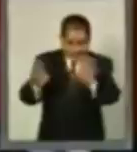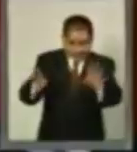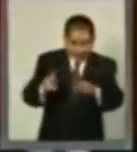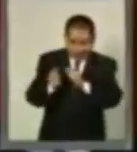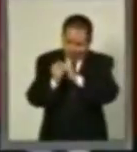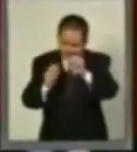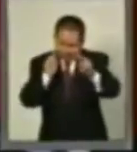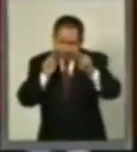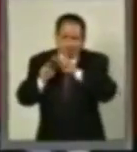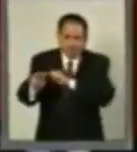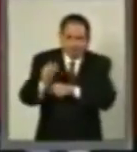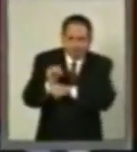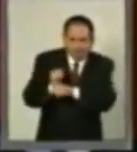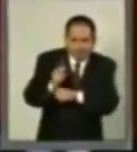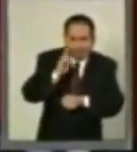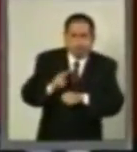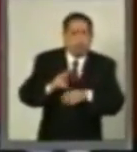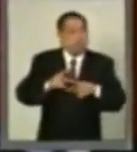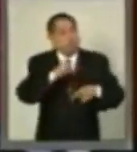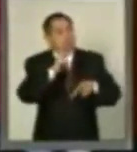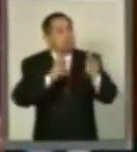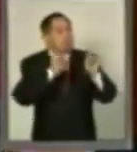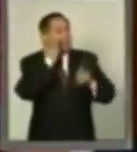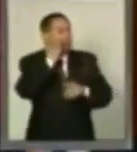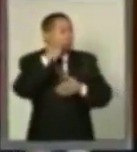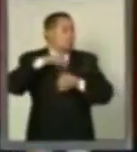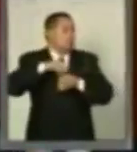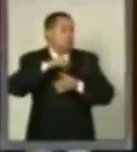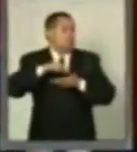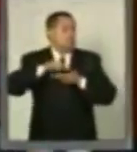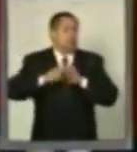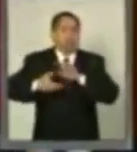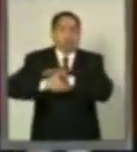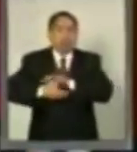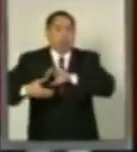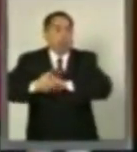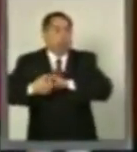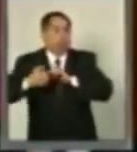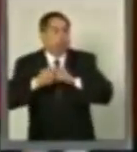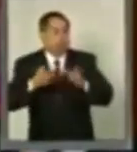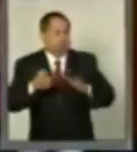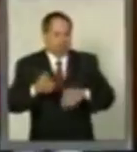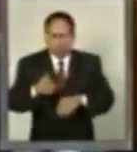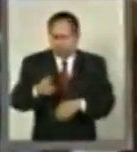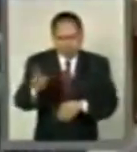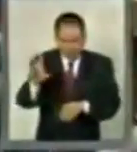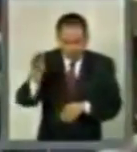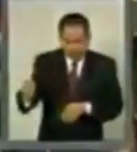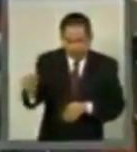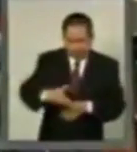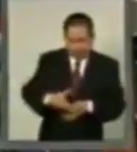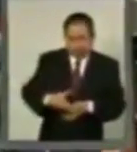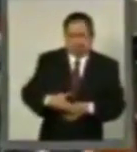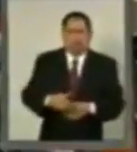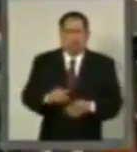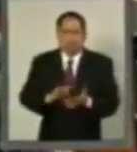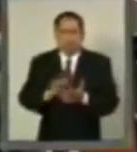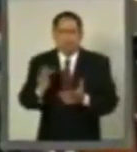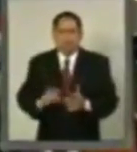dispuestos y abiertos y no se escuden en un proceso electoral o en una alianza para rendir cuentas a la sociedad. Gracias.